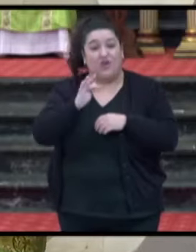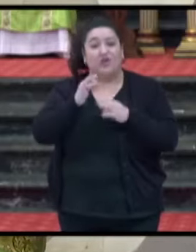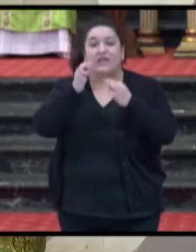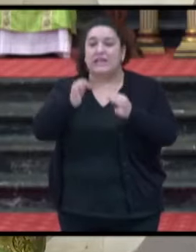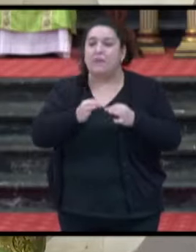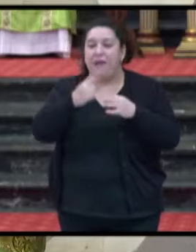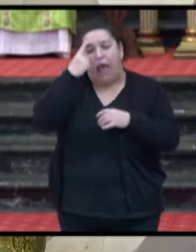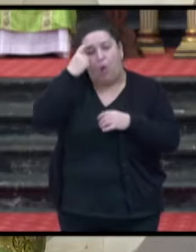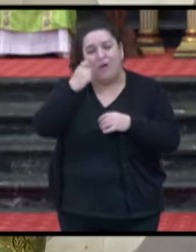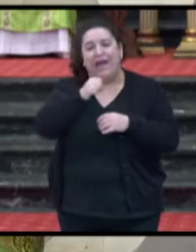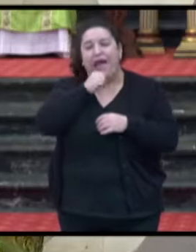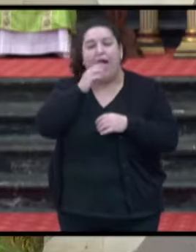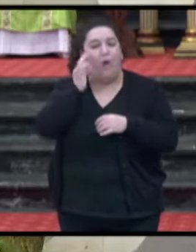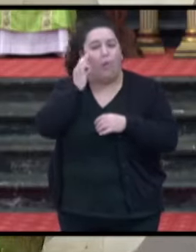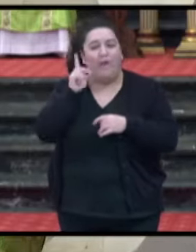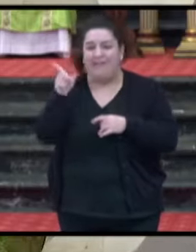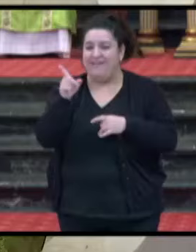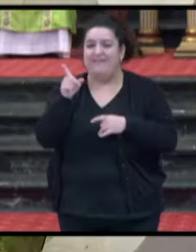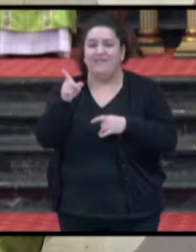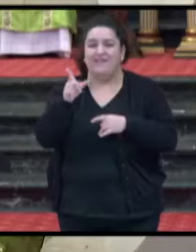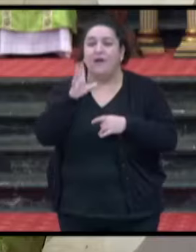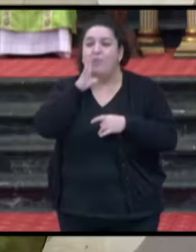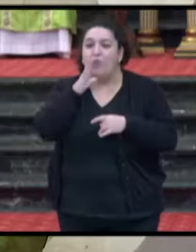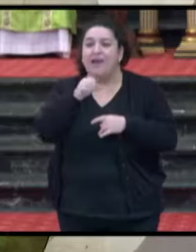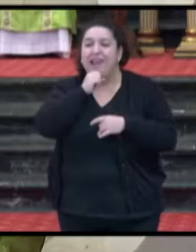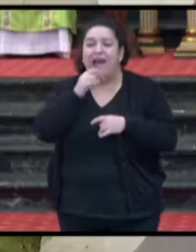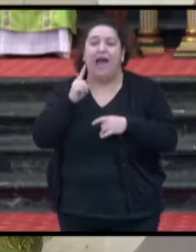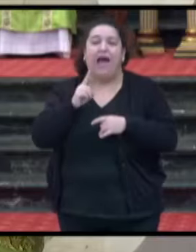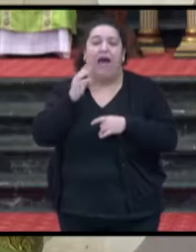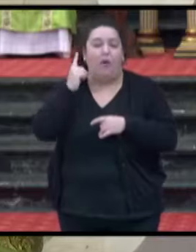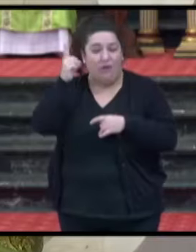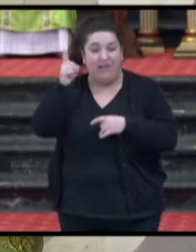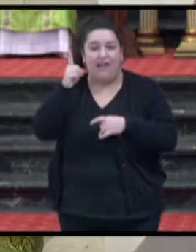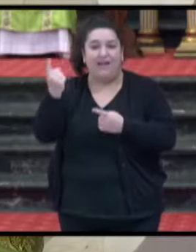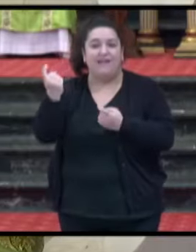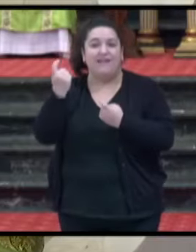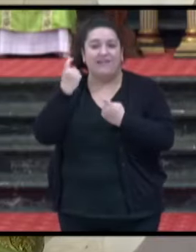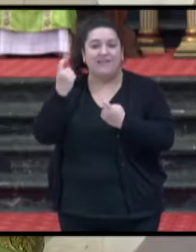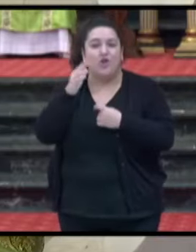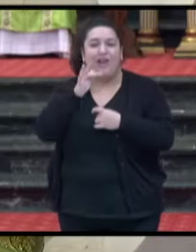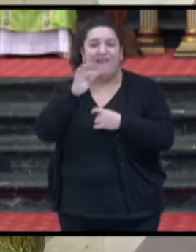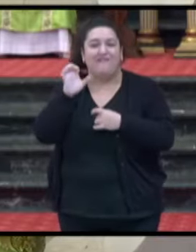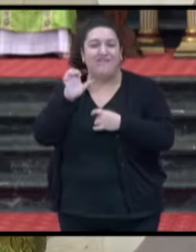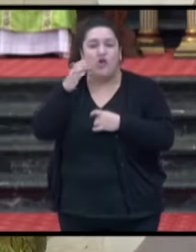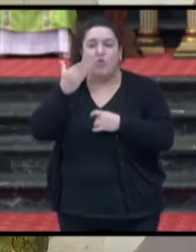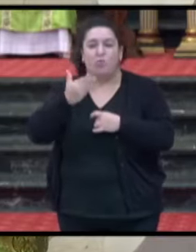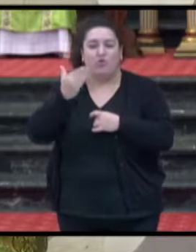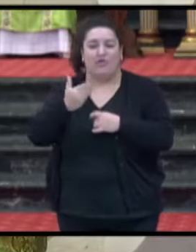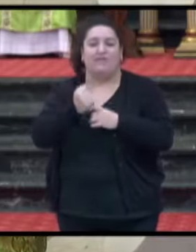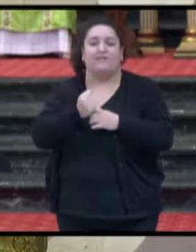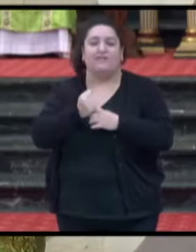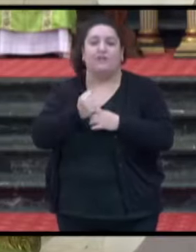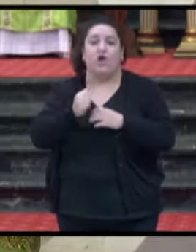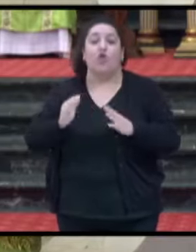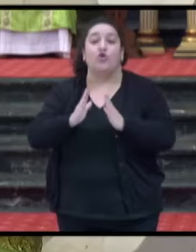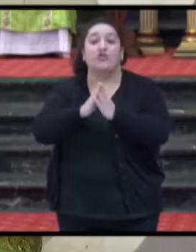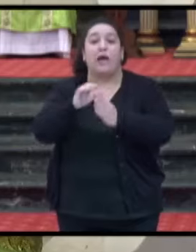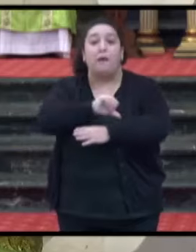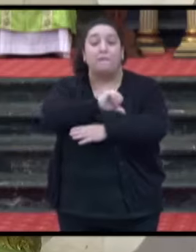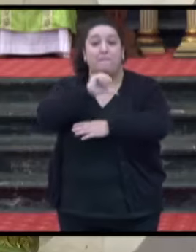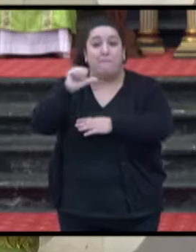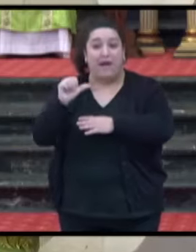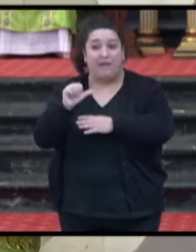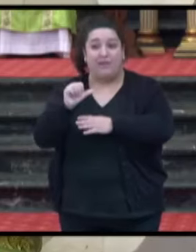abuela que le enseñó los aspectos fundamentales de la fe cuando San Pablo en las